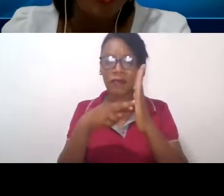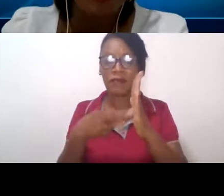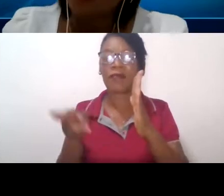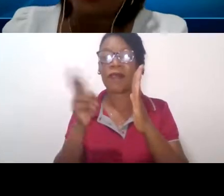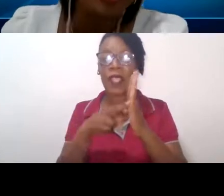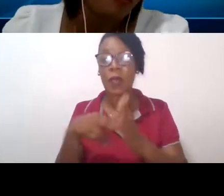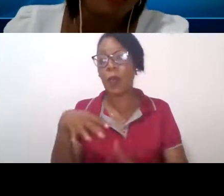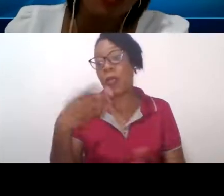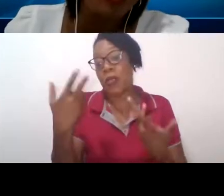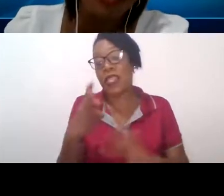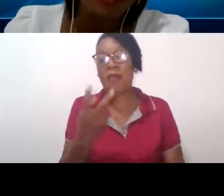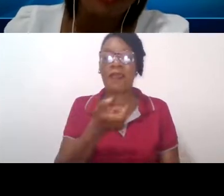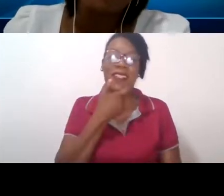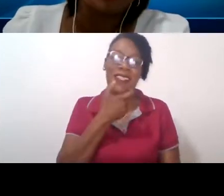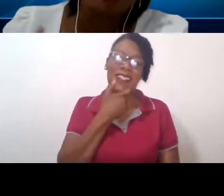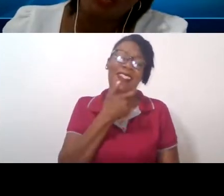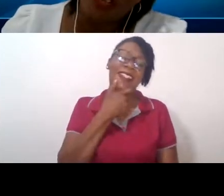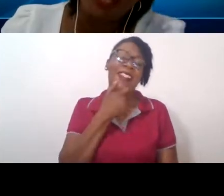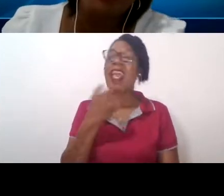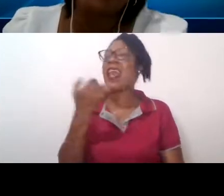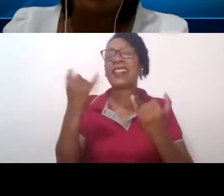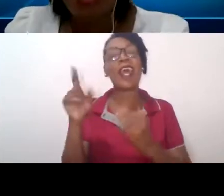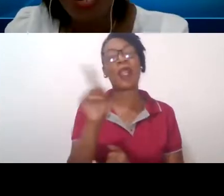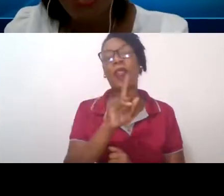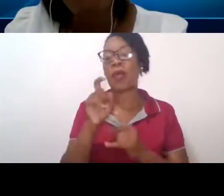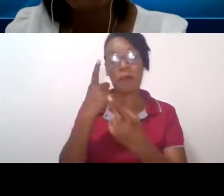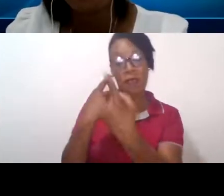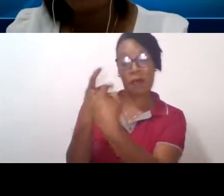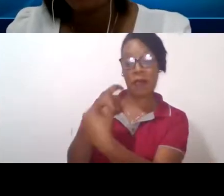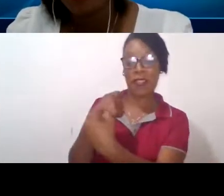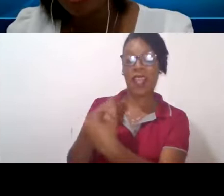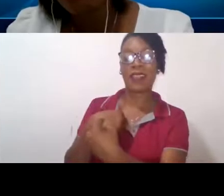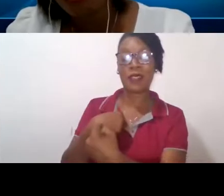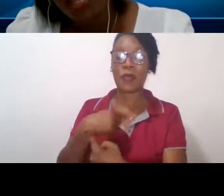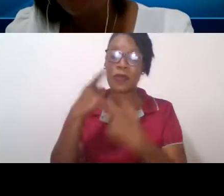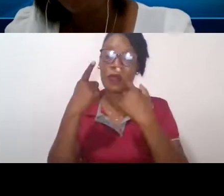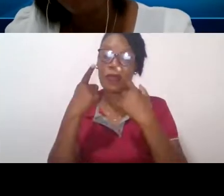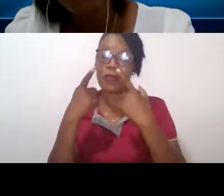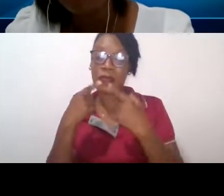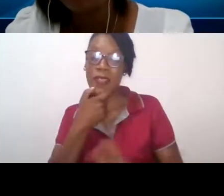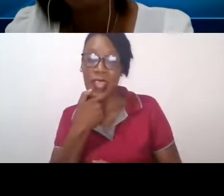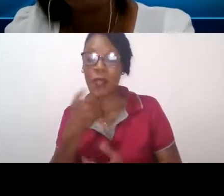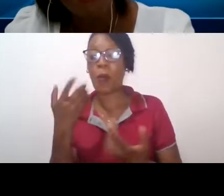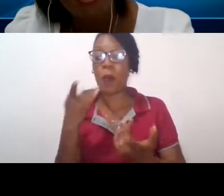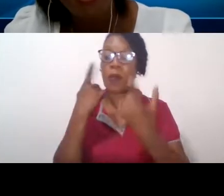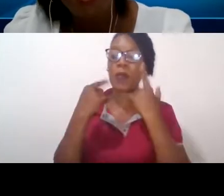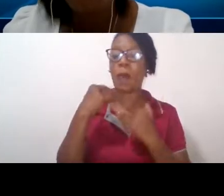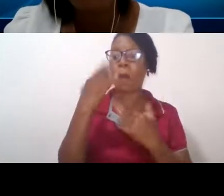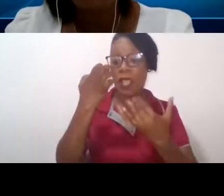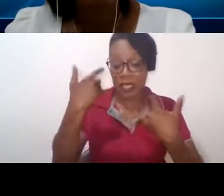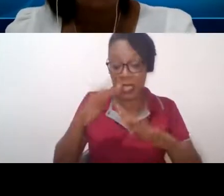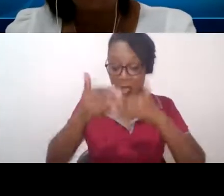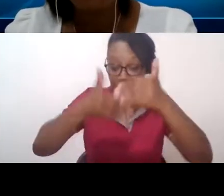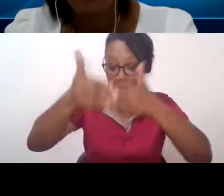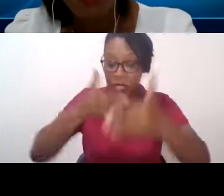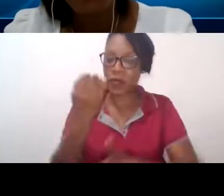estoy riendo, él ya no me pregunta si estoy riendo o está llorando, porque le ayudé en el proceso de entender cuál